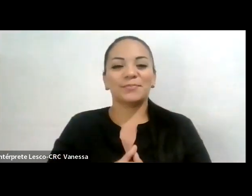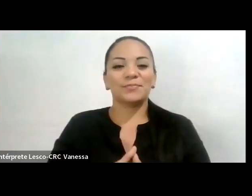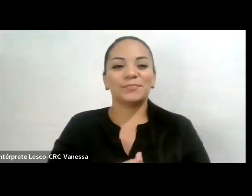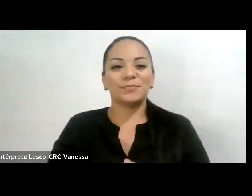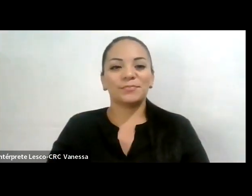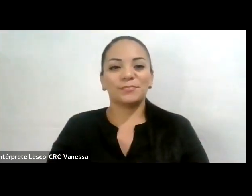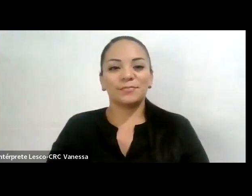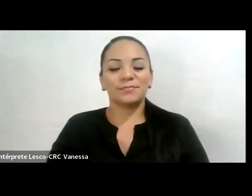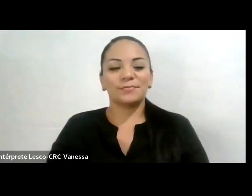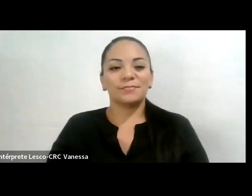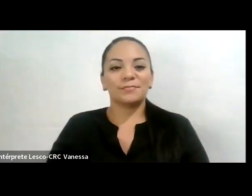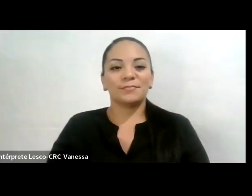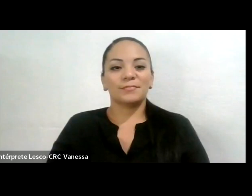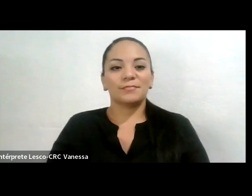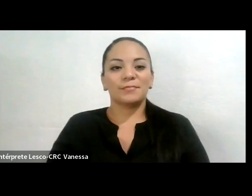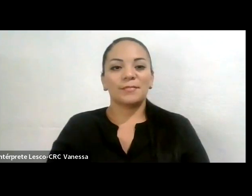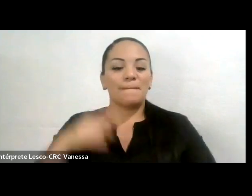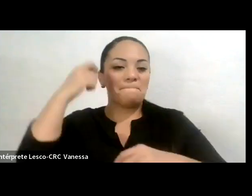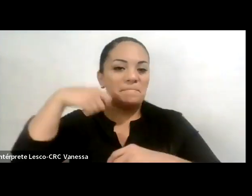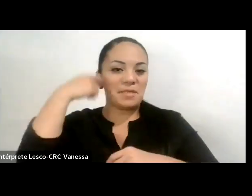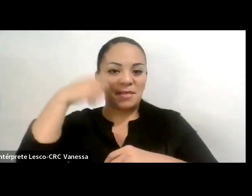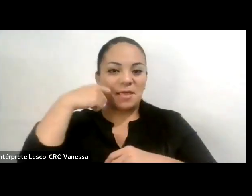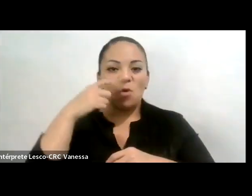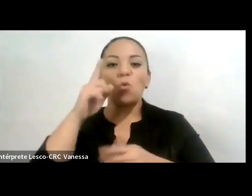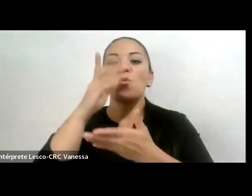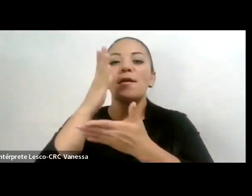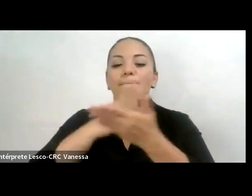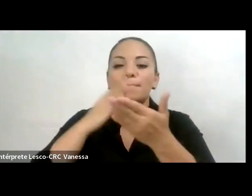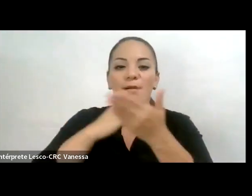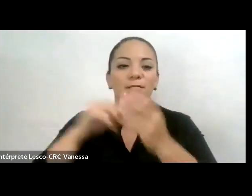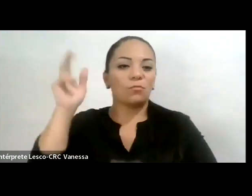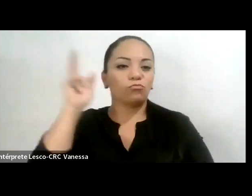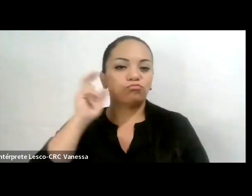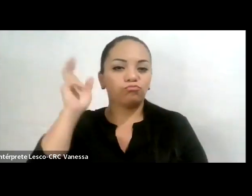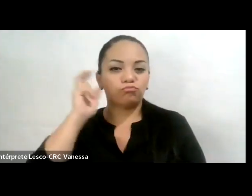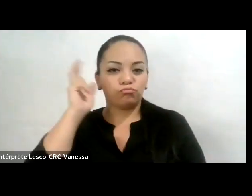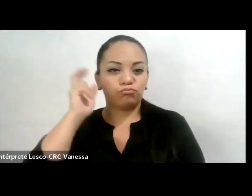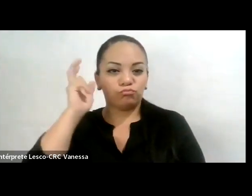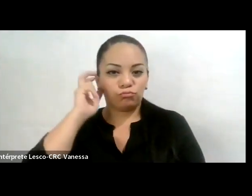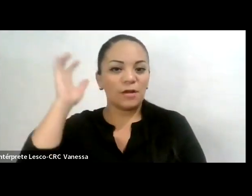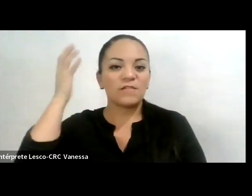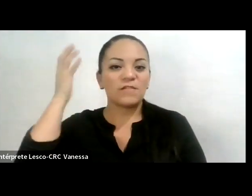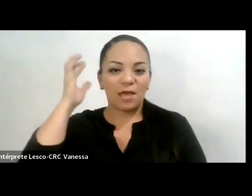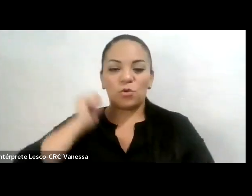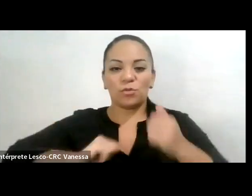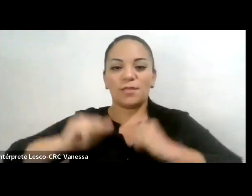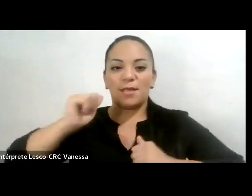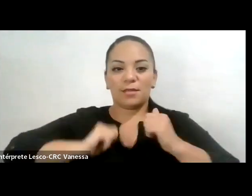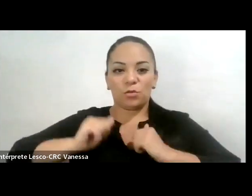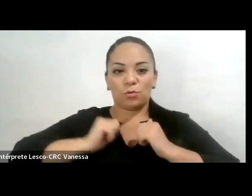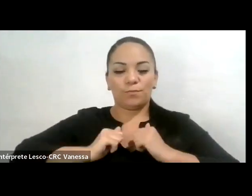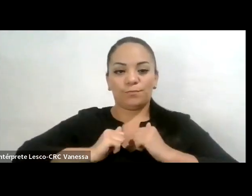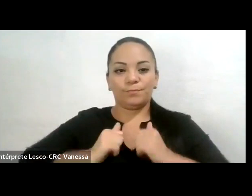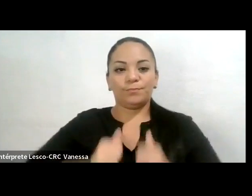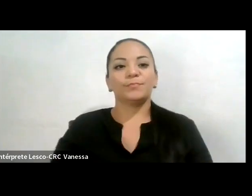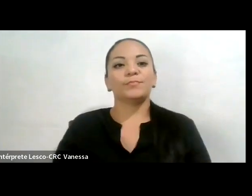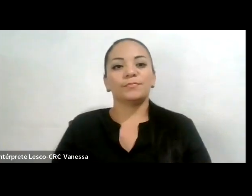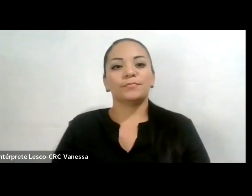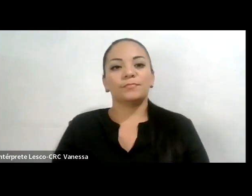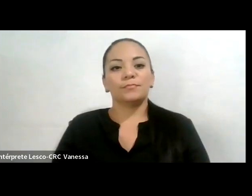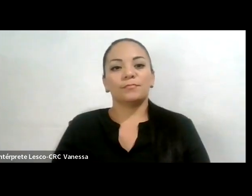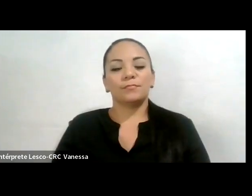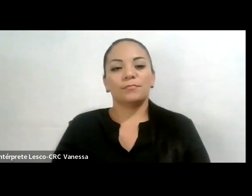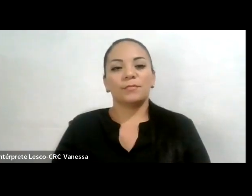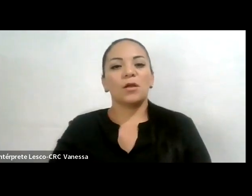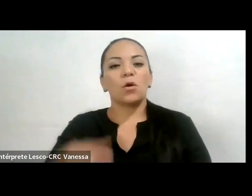acabamos de escuchar la versión, un pequeño extracto de la versión de radio teatro de Uti la Guacamaya y Cuco el Loro.